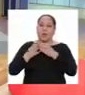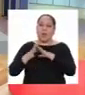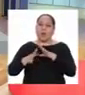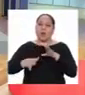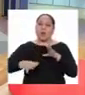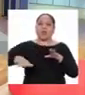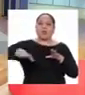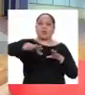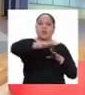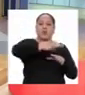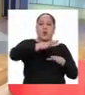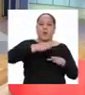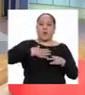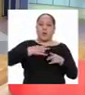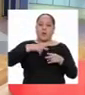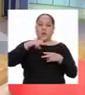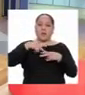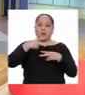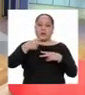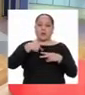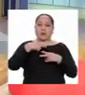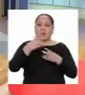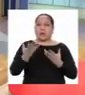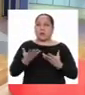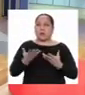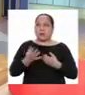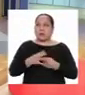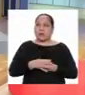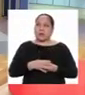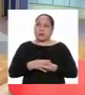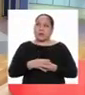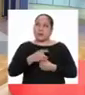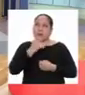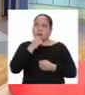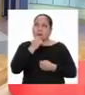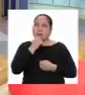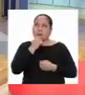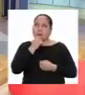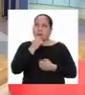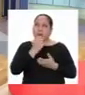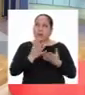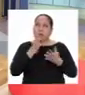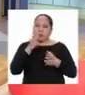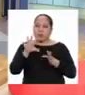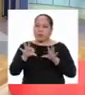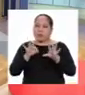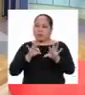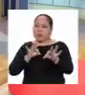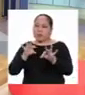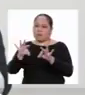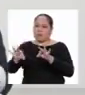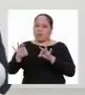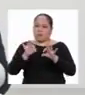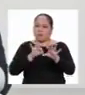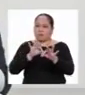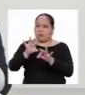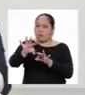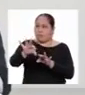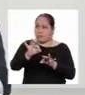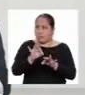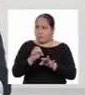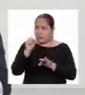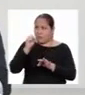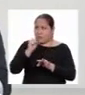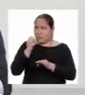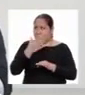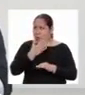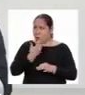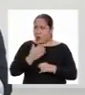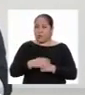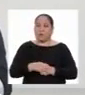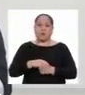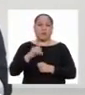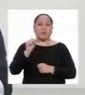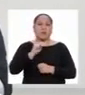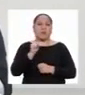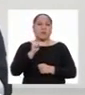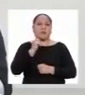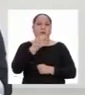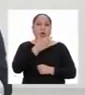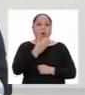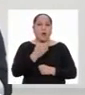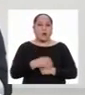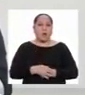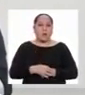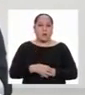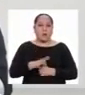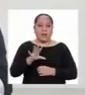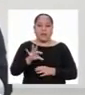vecinas y vecinos, y mi muestra podría ser una selección aleatoria de ellas y ellos, ¿estaría bien? Mucho mejor. Una